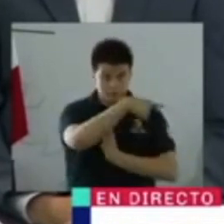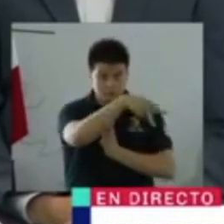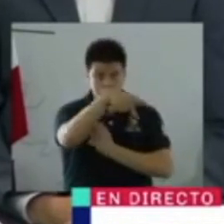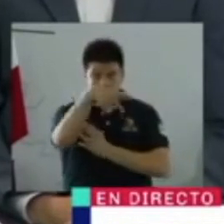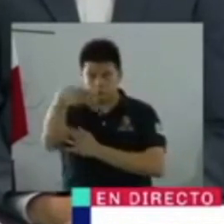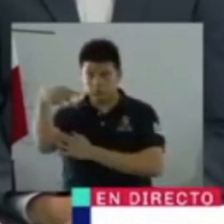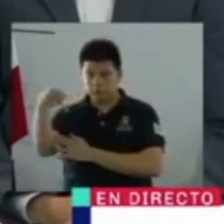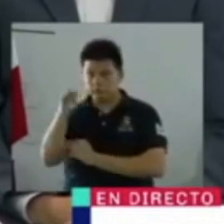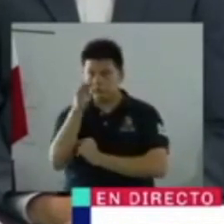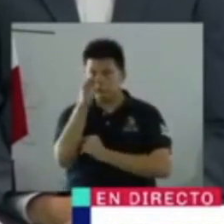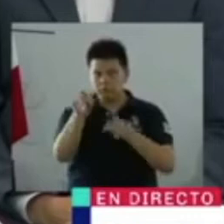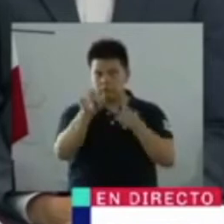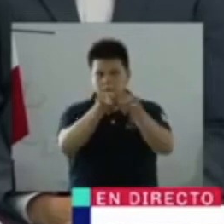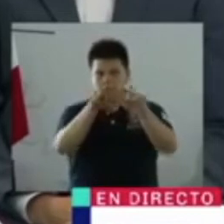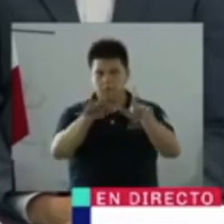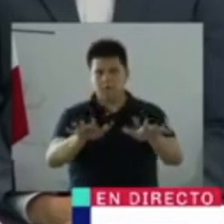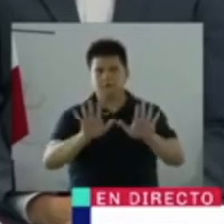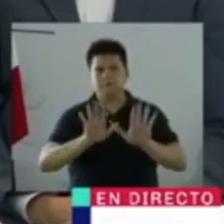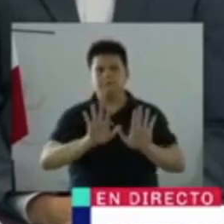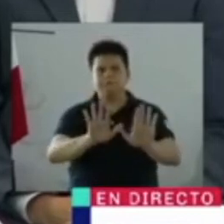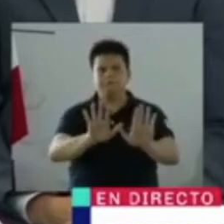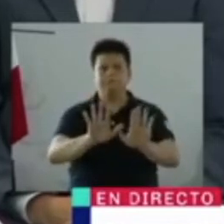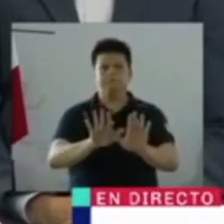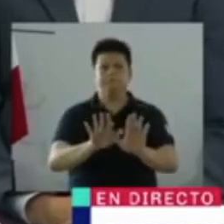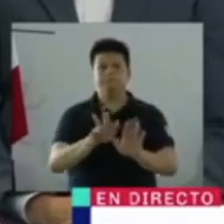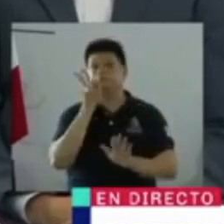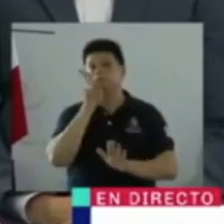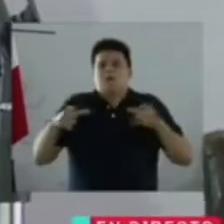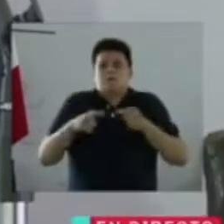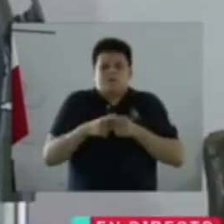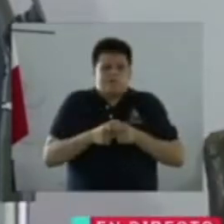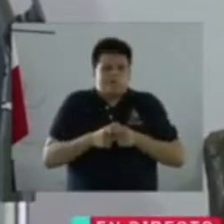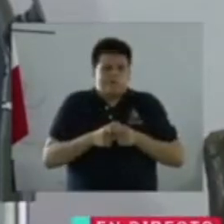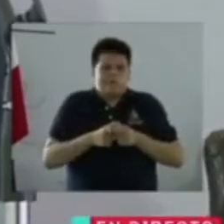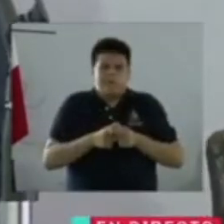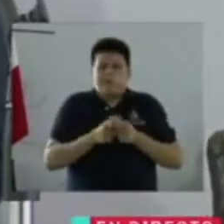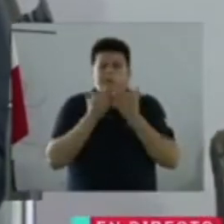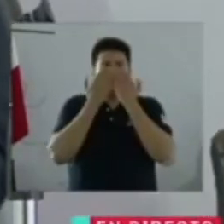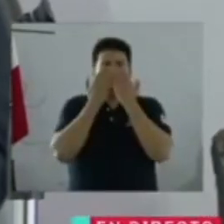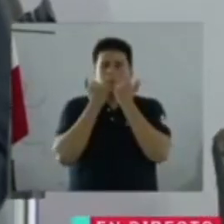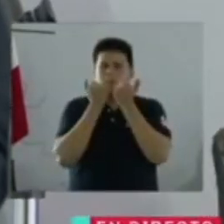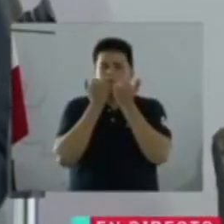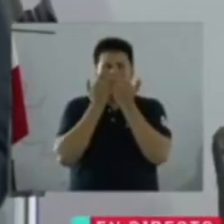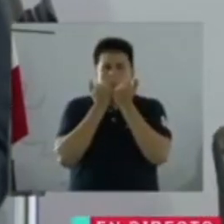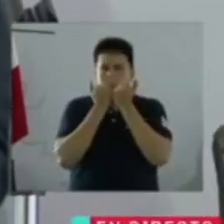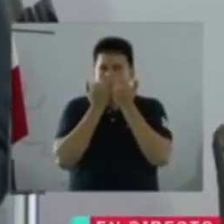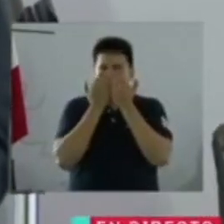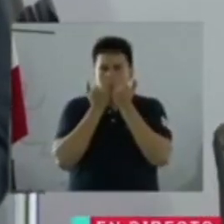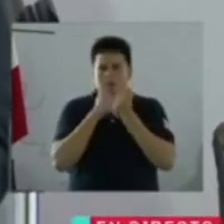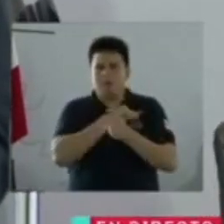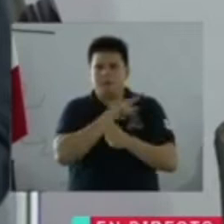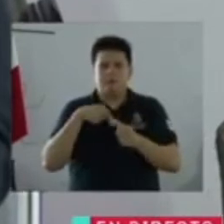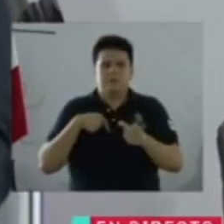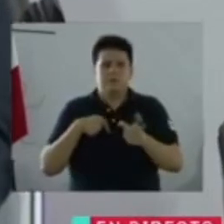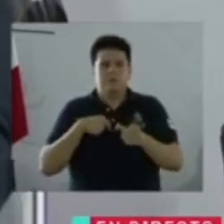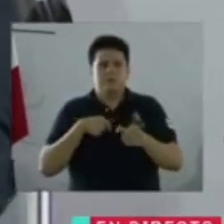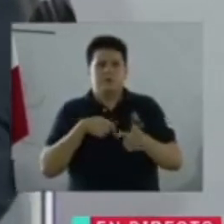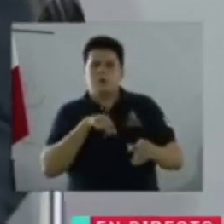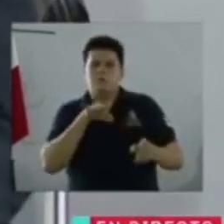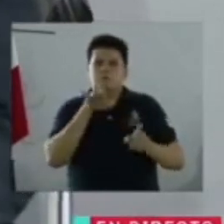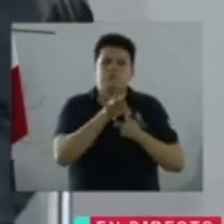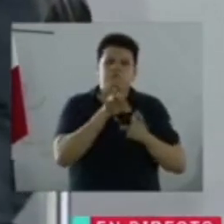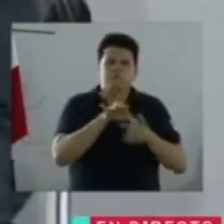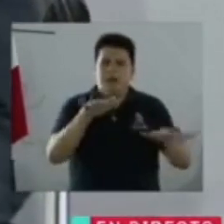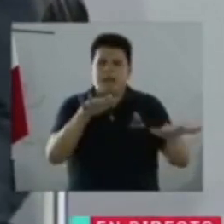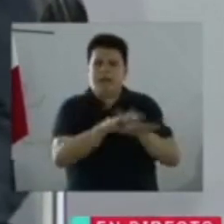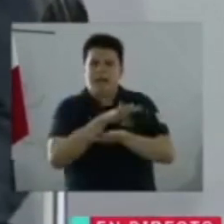paz. Ahí, a ver si me lo entiendo. No habrá nunca un sentido de parte nuestra para